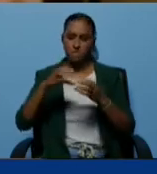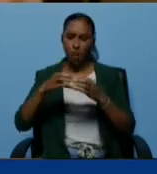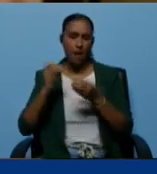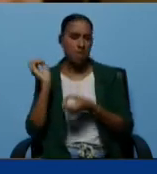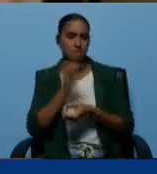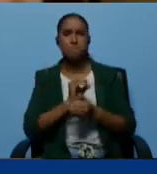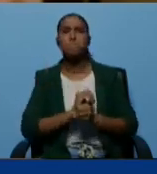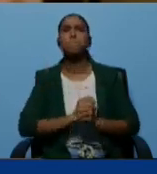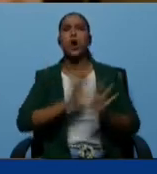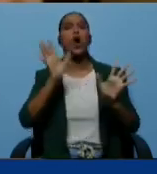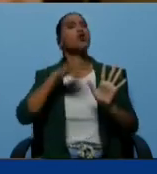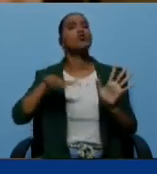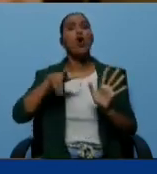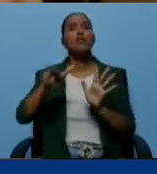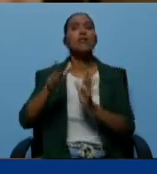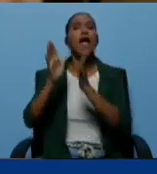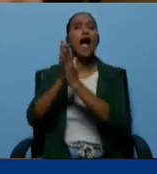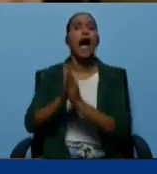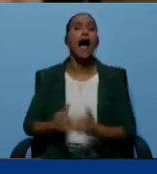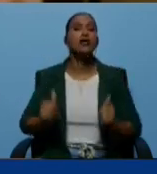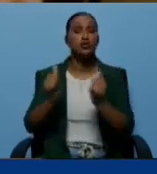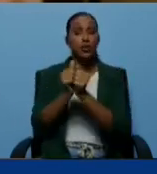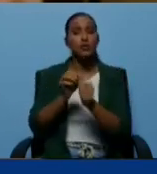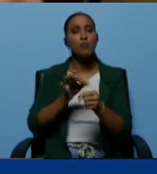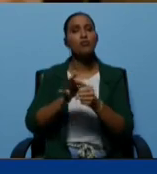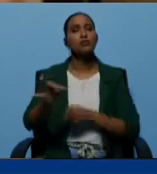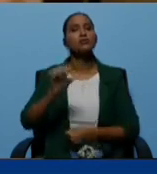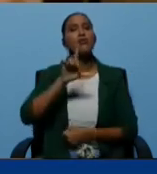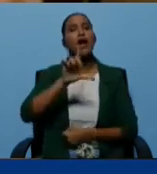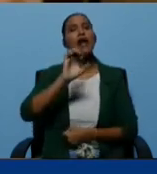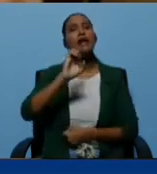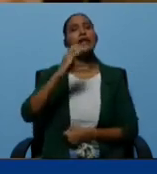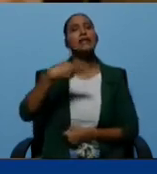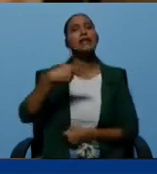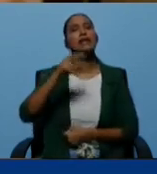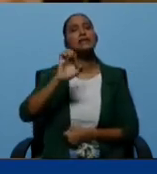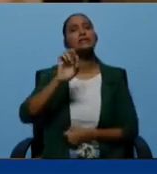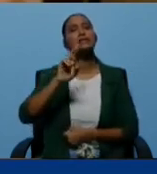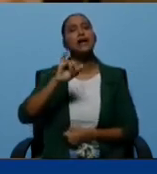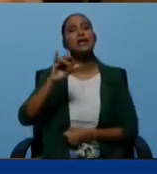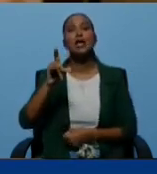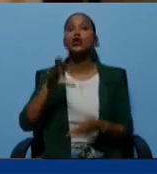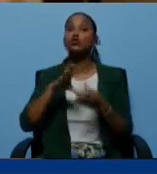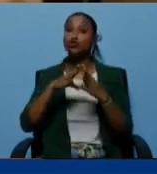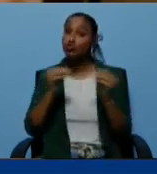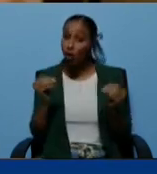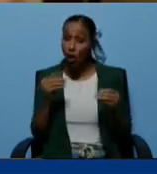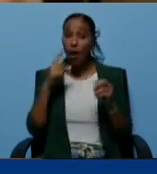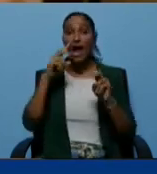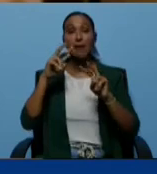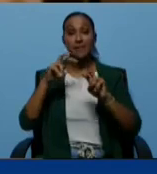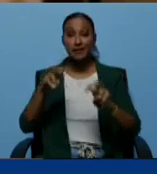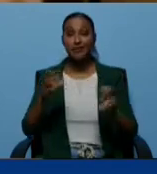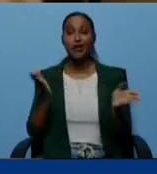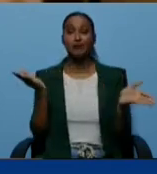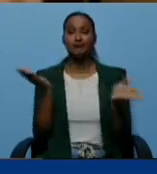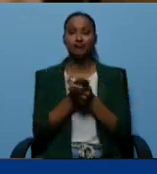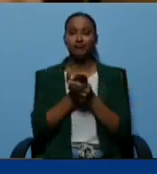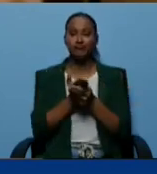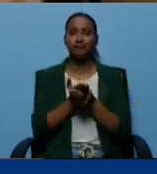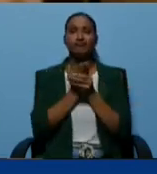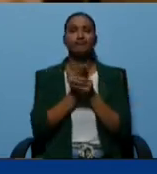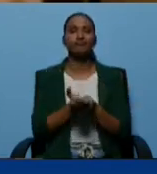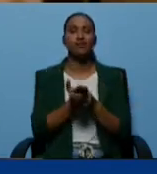Lechería, Estado Anzoátegui. Todo esto está documentado y es el preámbulo de lo que aquí